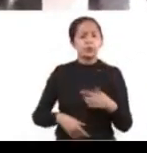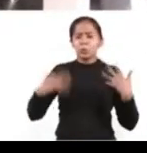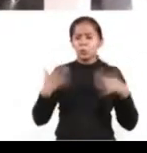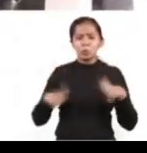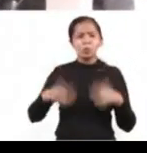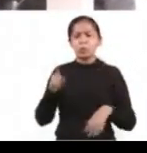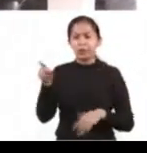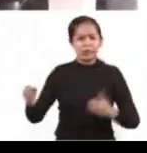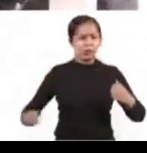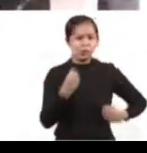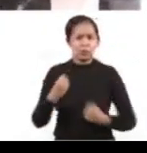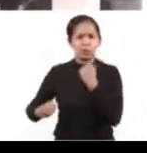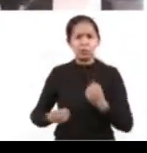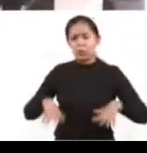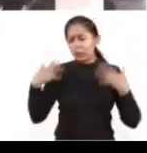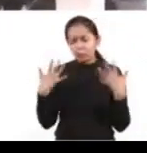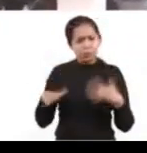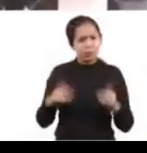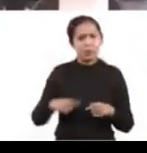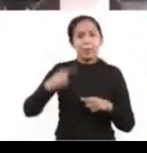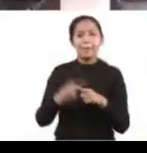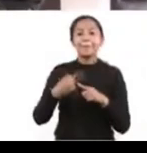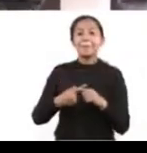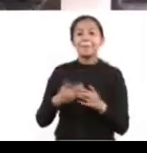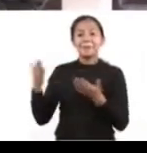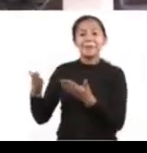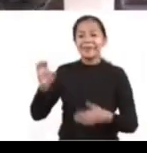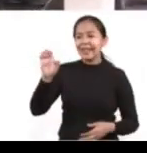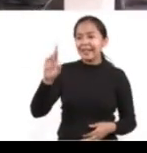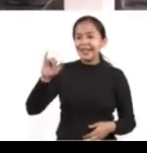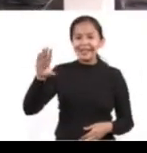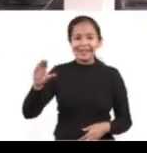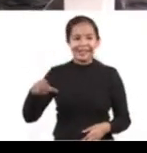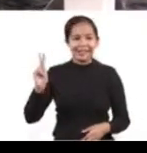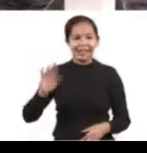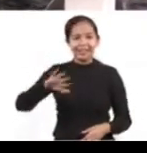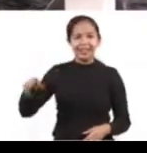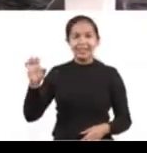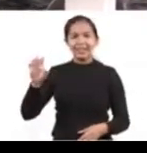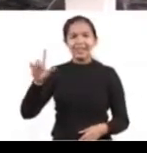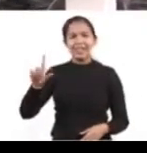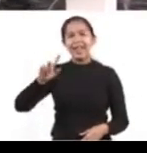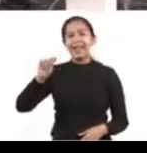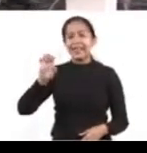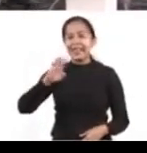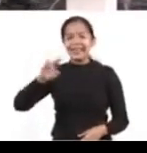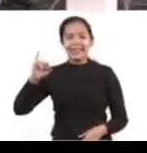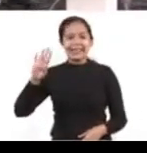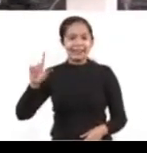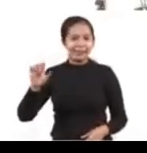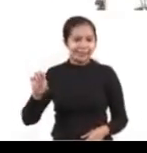grandes peleadores. Recibamos también con ese fuerte aplauso a Eric El Terrible.